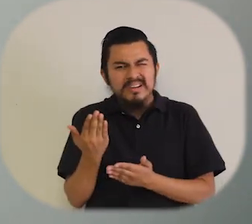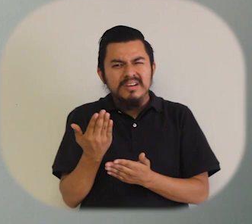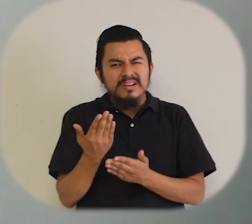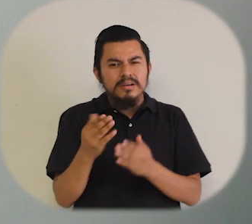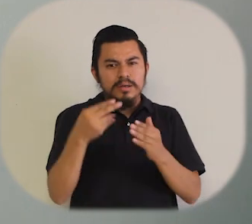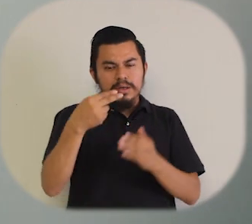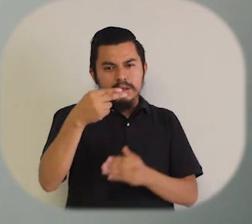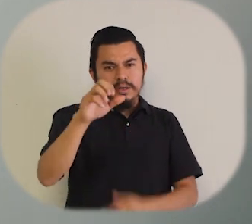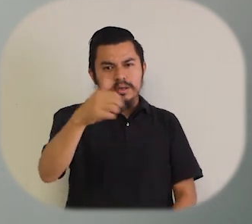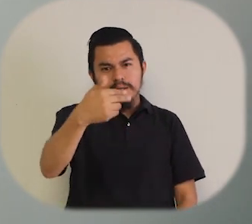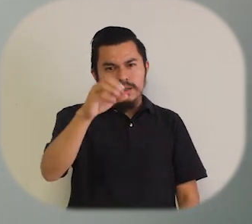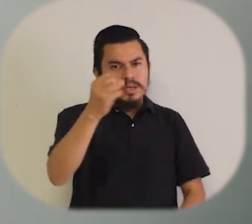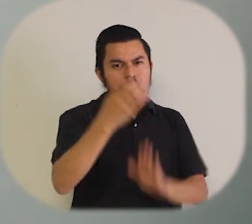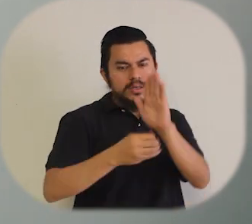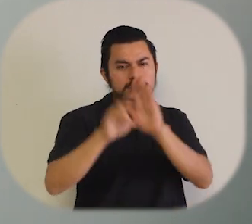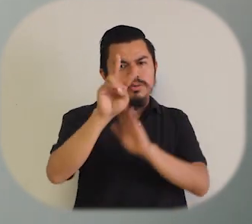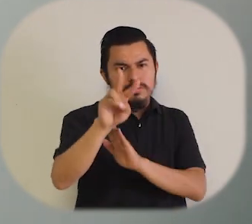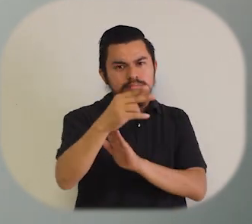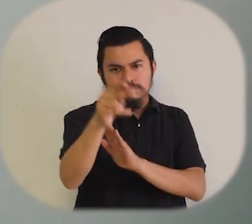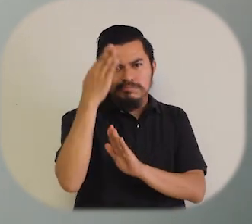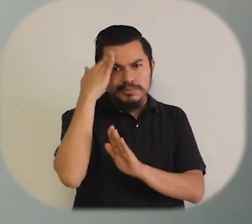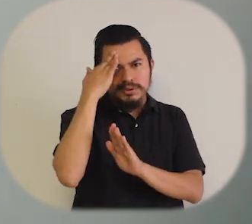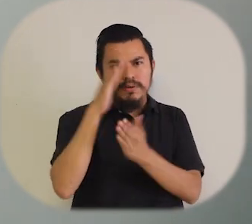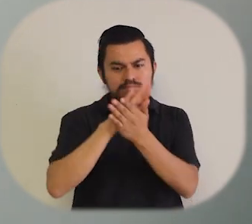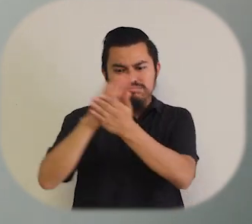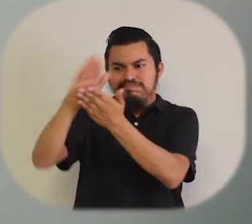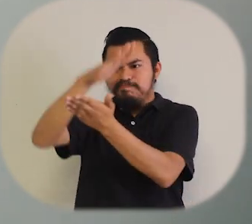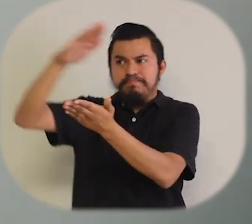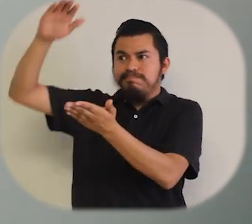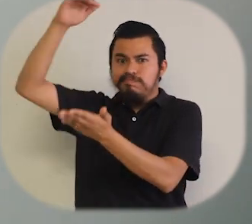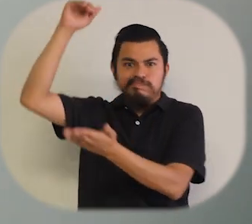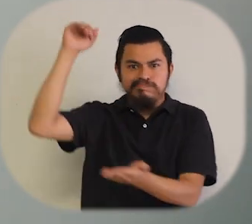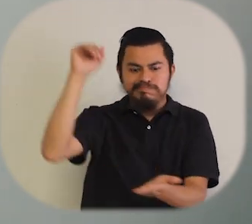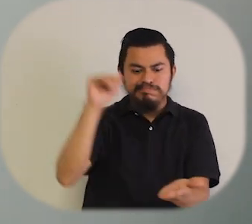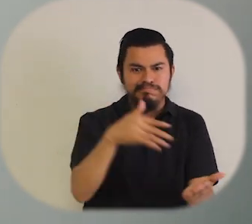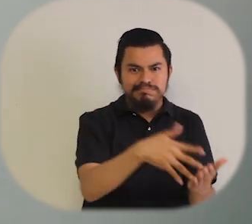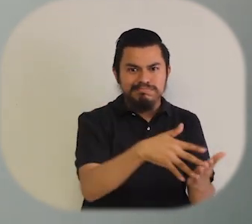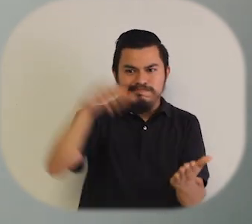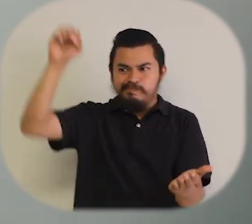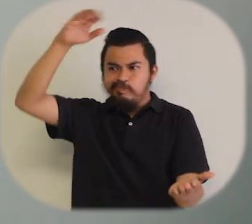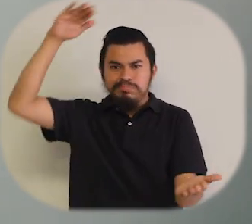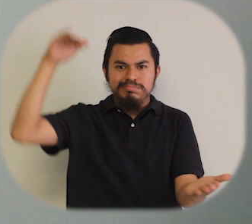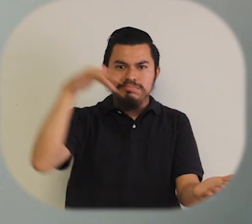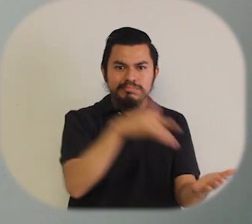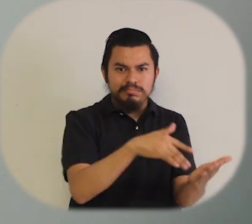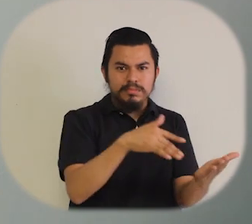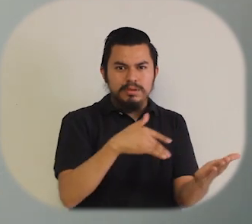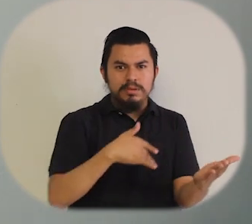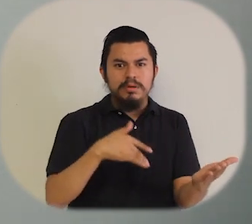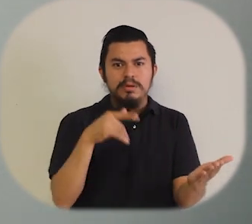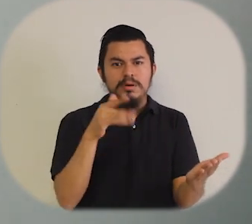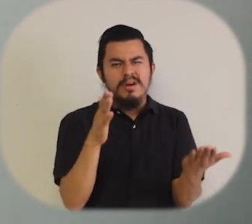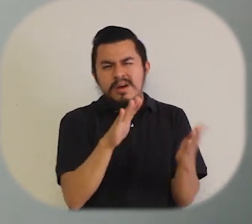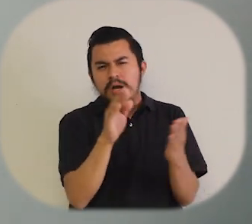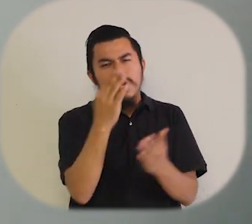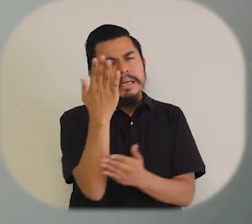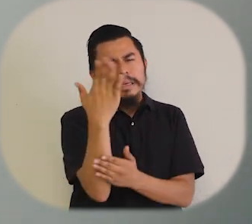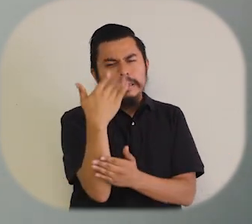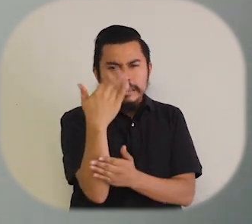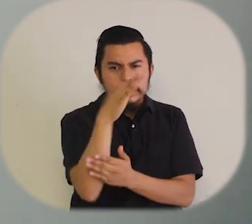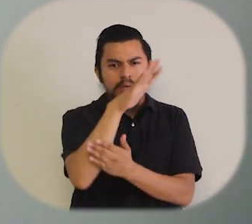derrama. Y me acuerdo que 15 naciones diferentes se han reunido para estas fiestas.